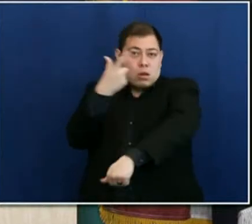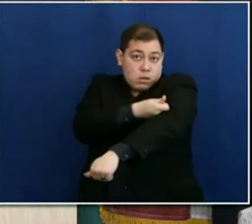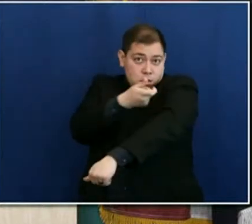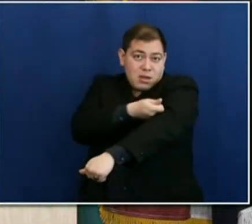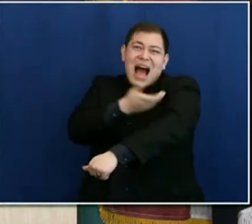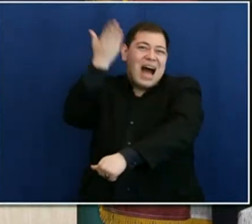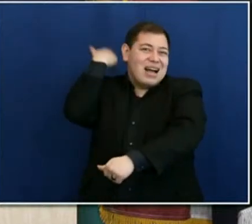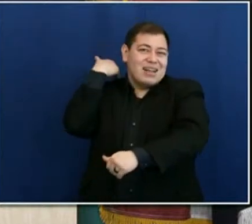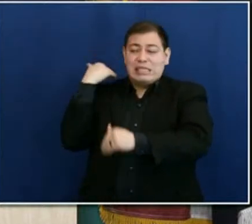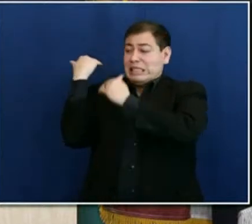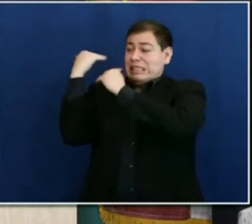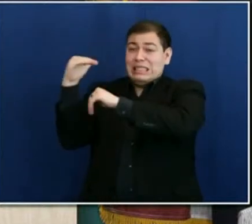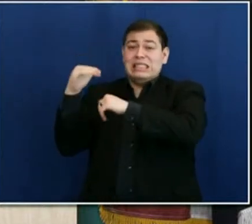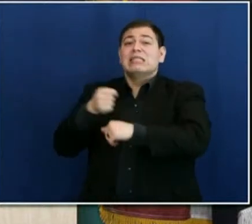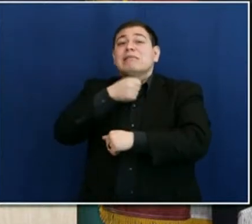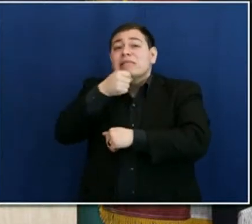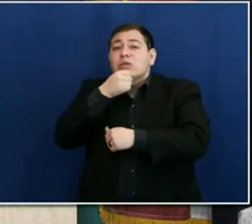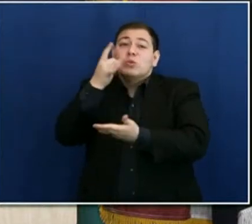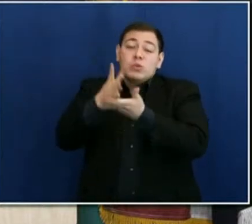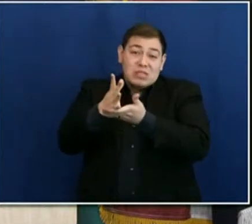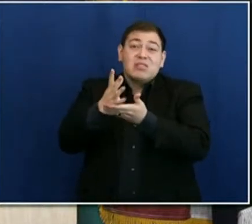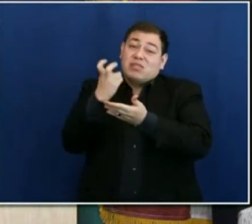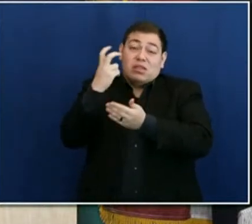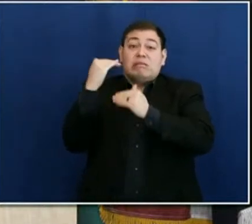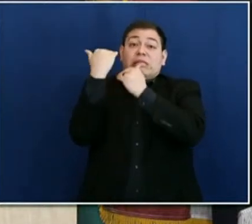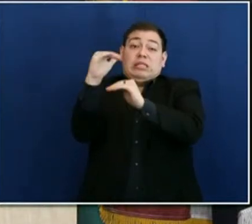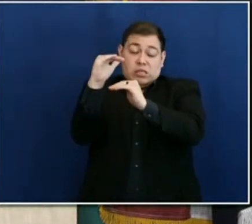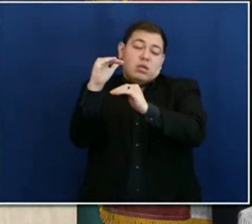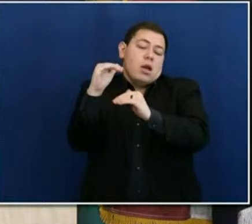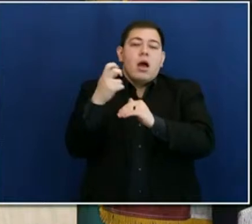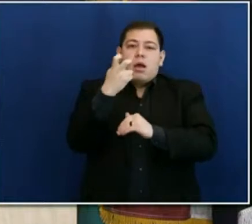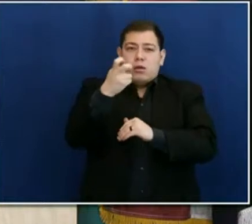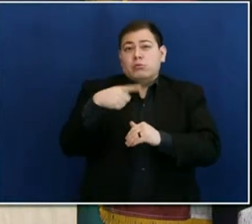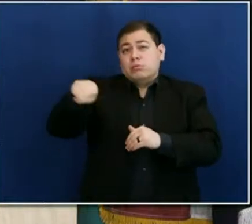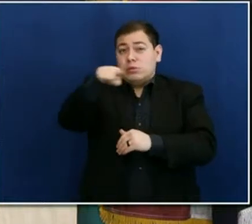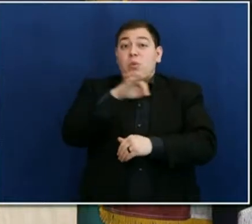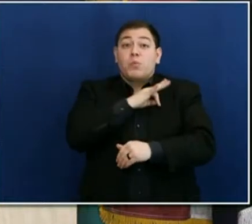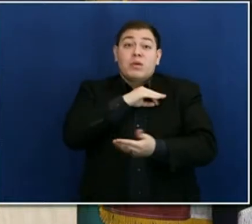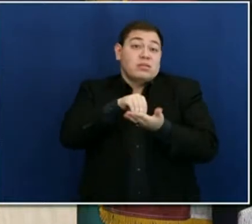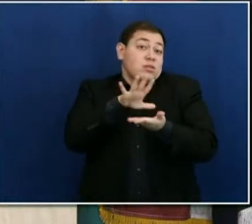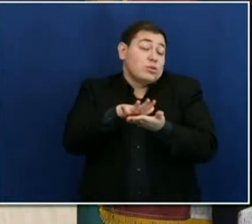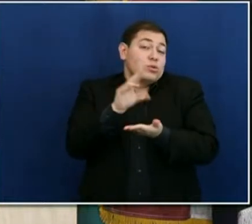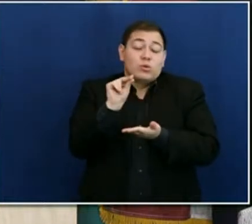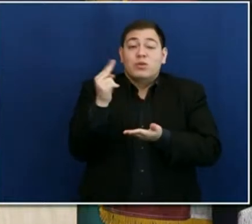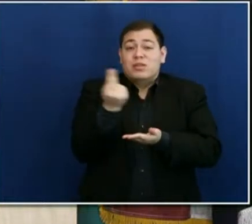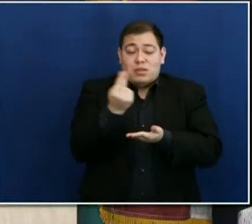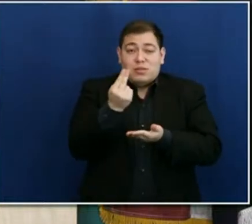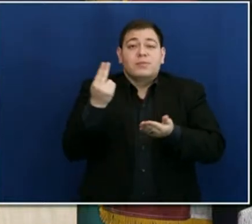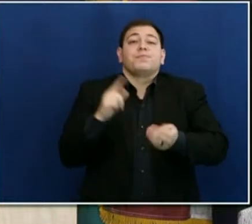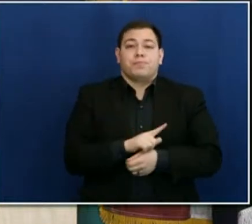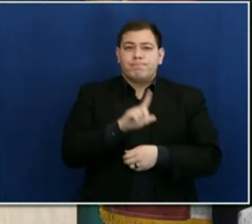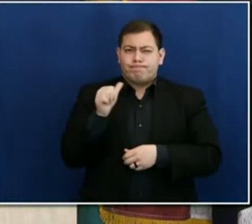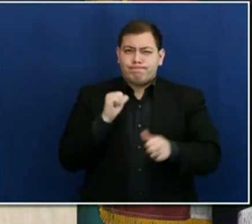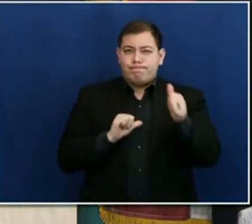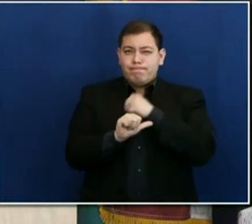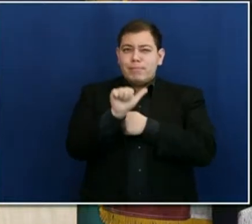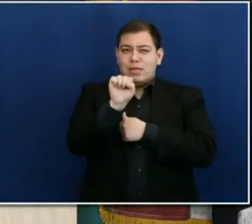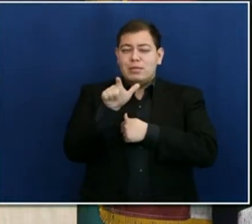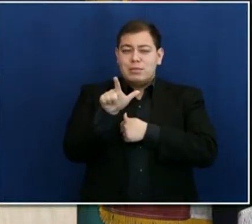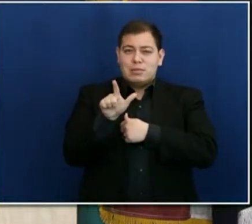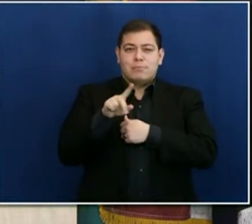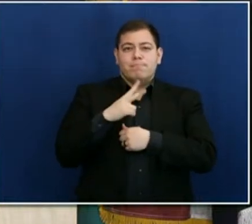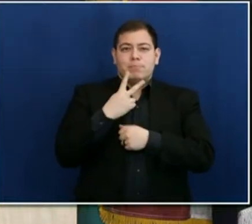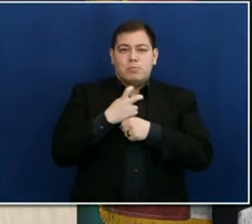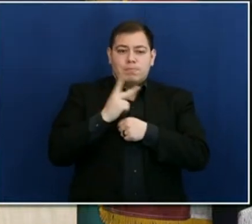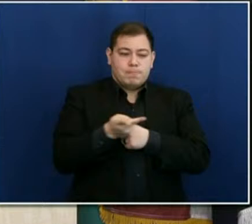ya pueden hacerlo sin previa cita. Gracias. And Claudia also wanted to know, are we having a problem of leftover vaccines or people